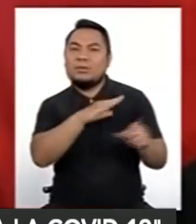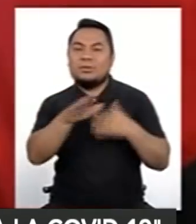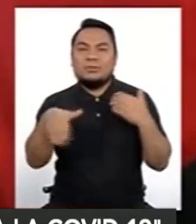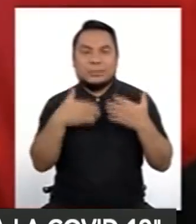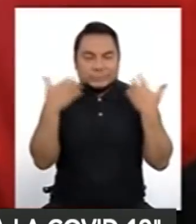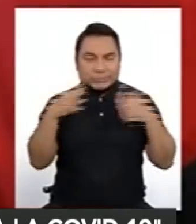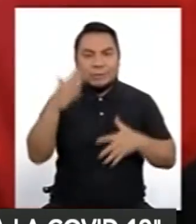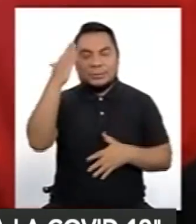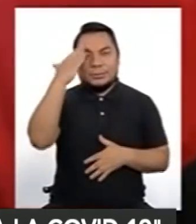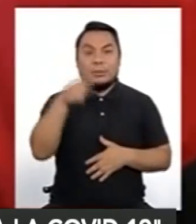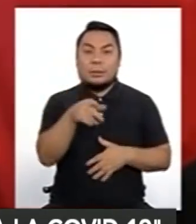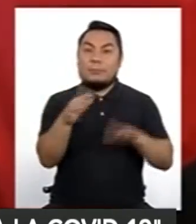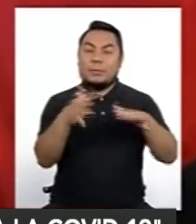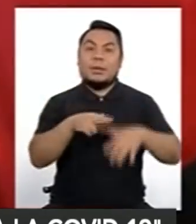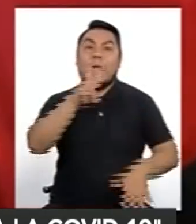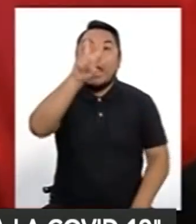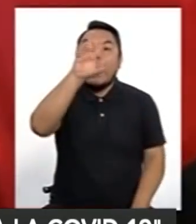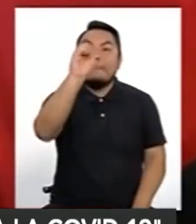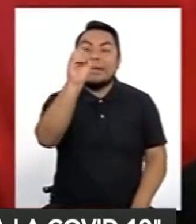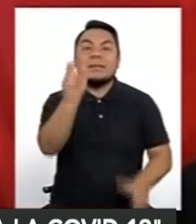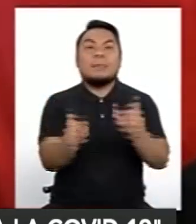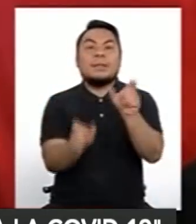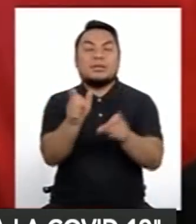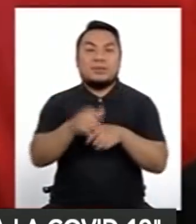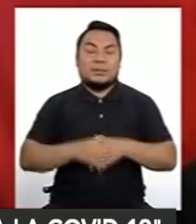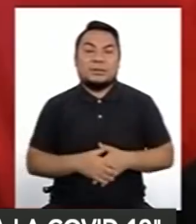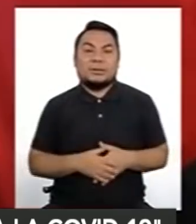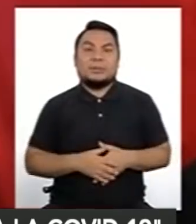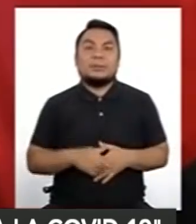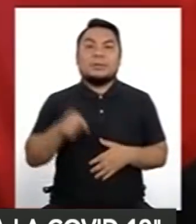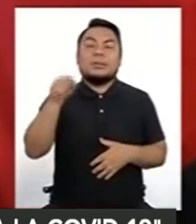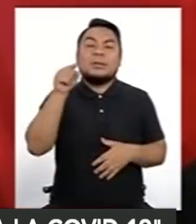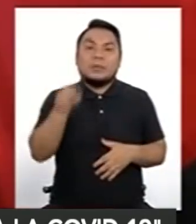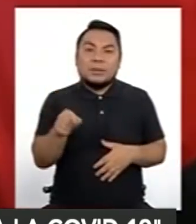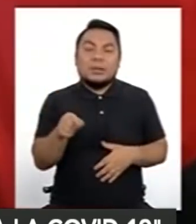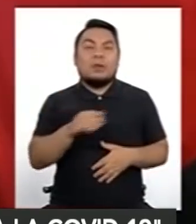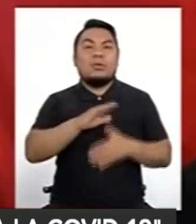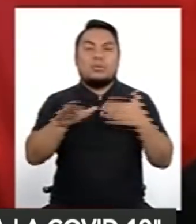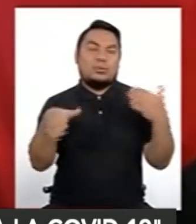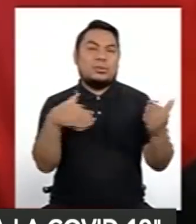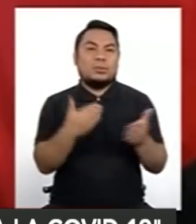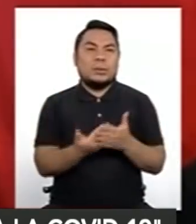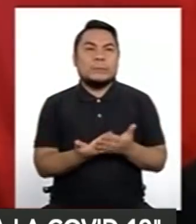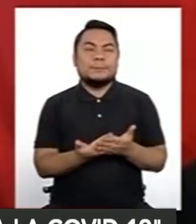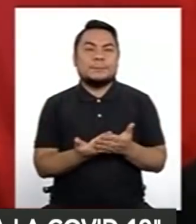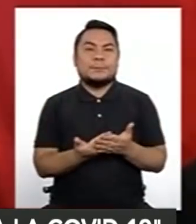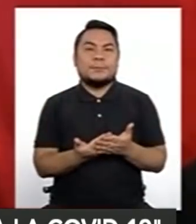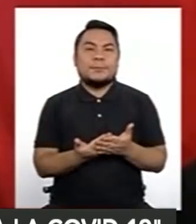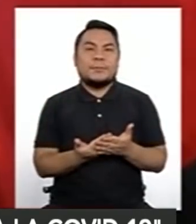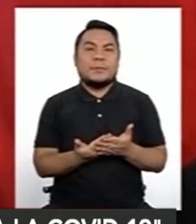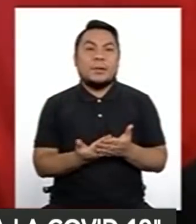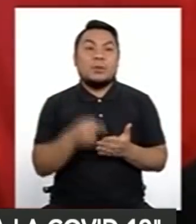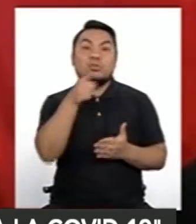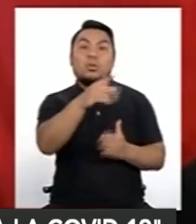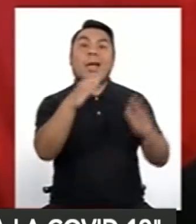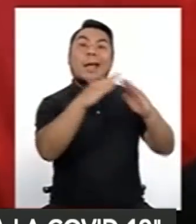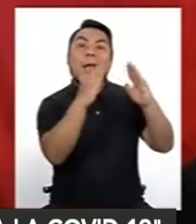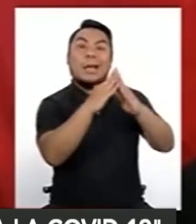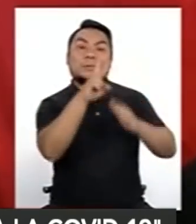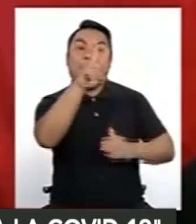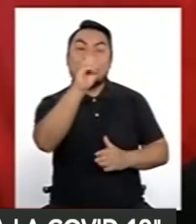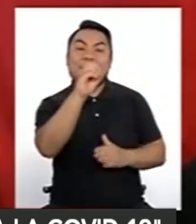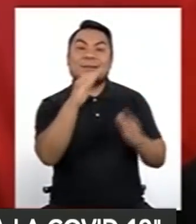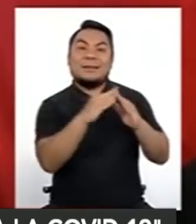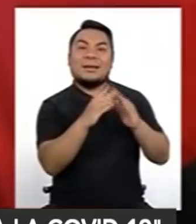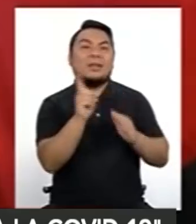uno. Y hay alrededor de 20 personas que las condiciones de su vivienda no